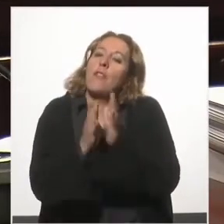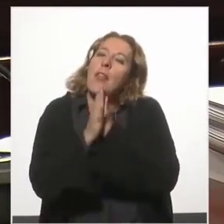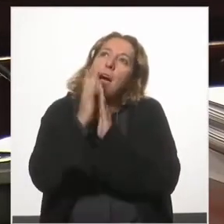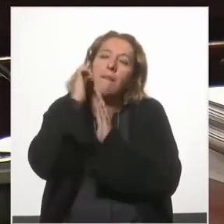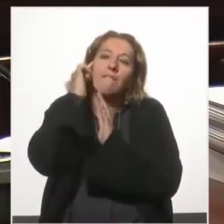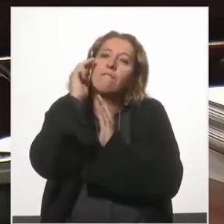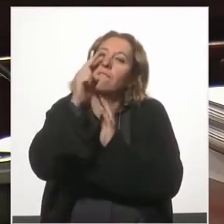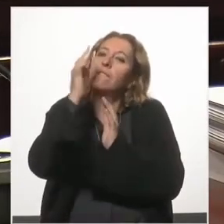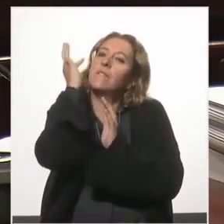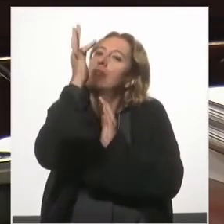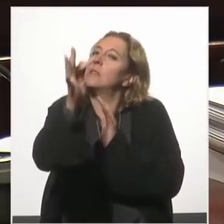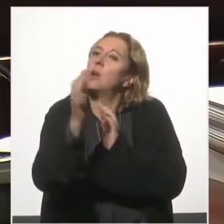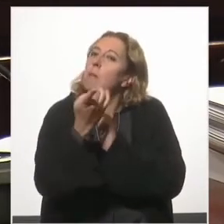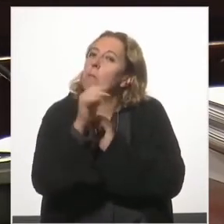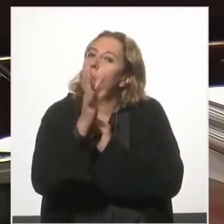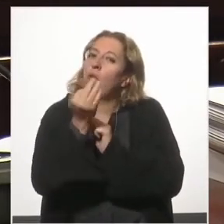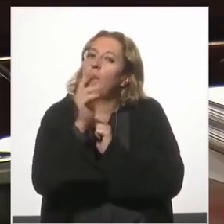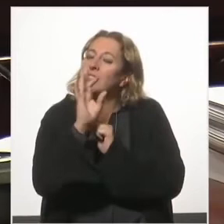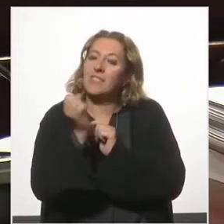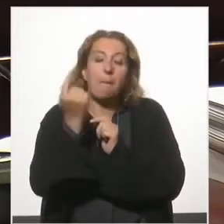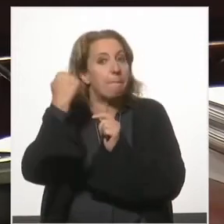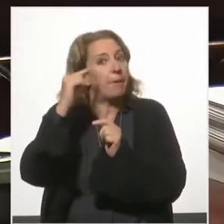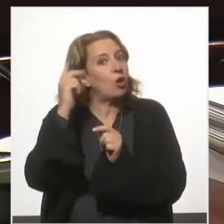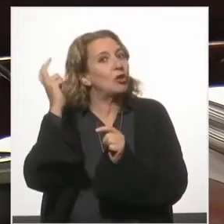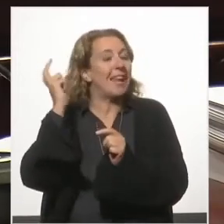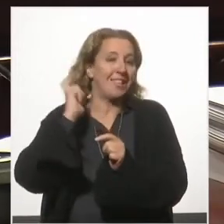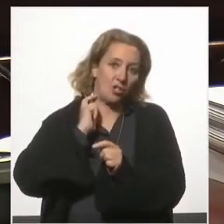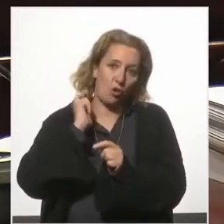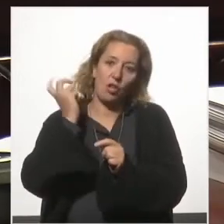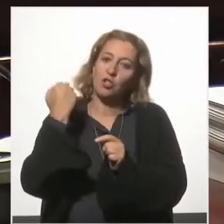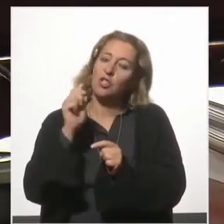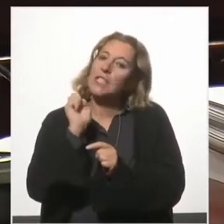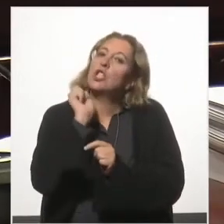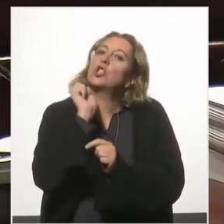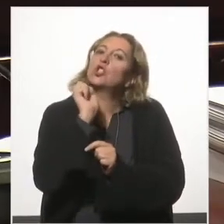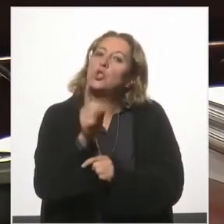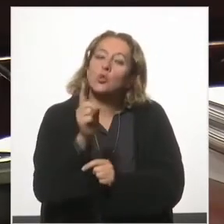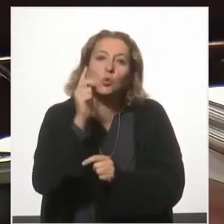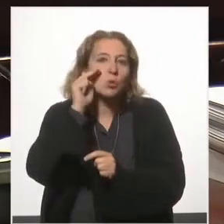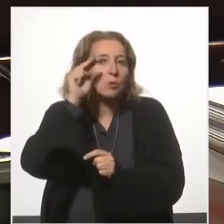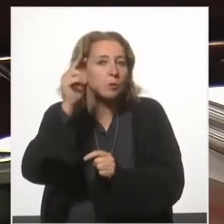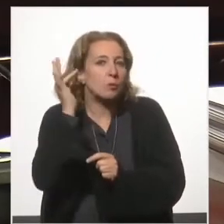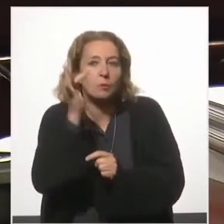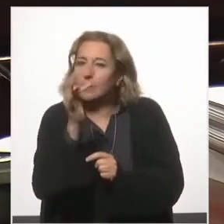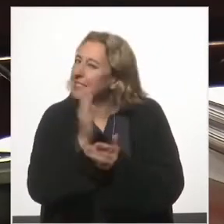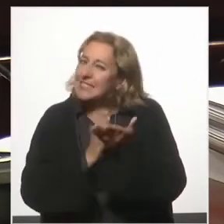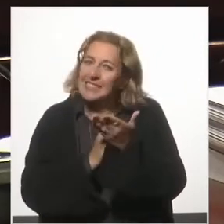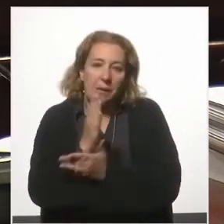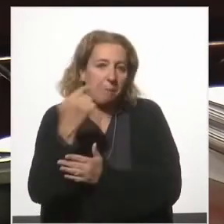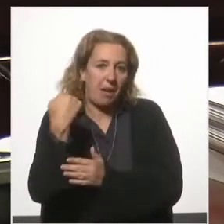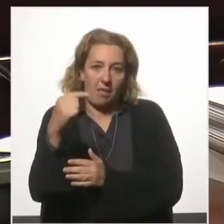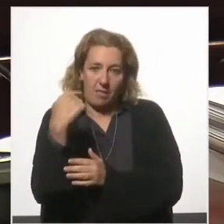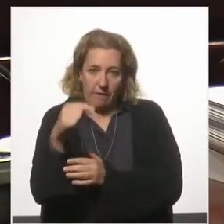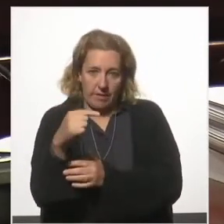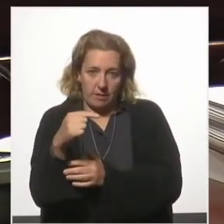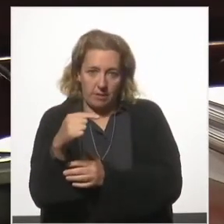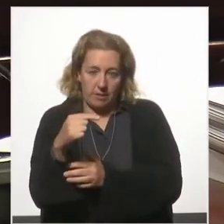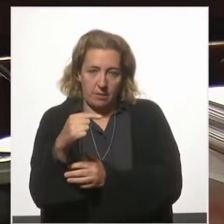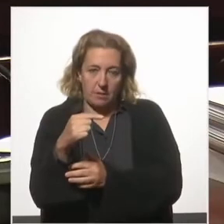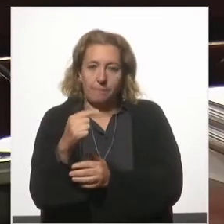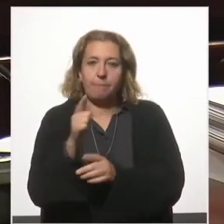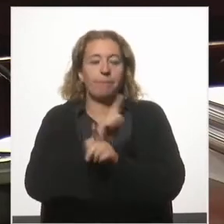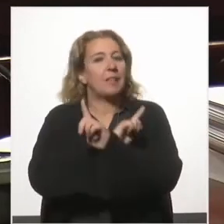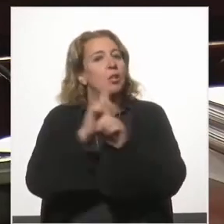traicionado, la condenó a que sus profecías fueran siempre negativas y